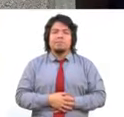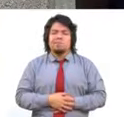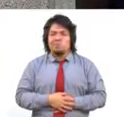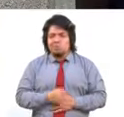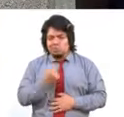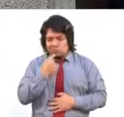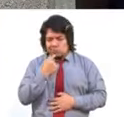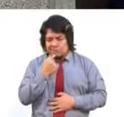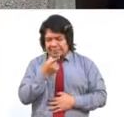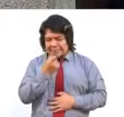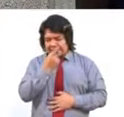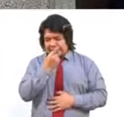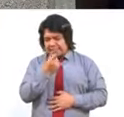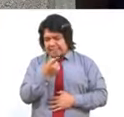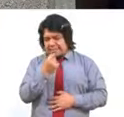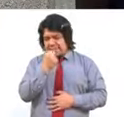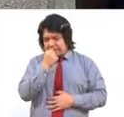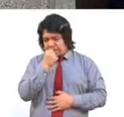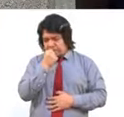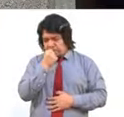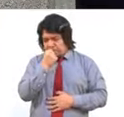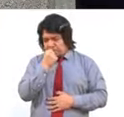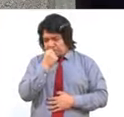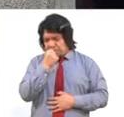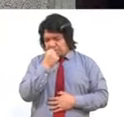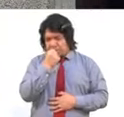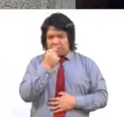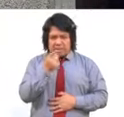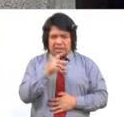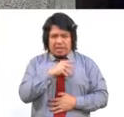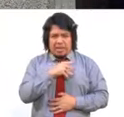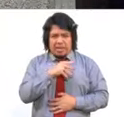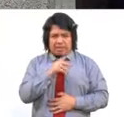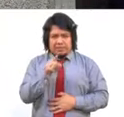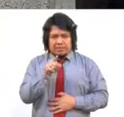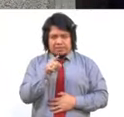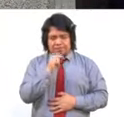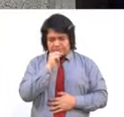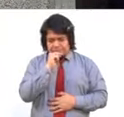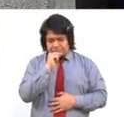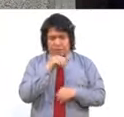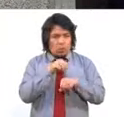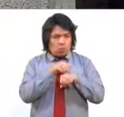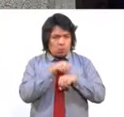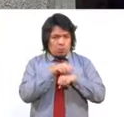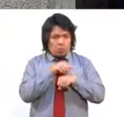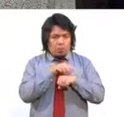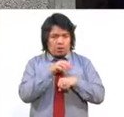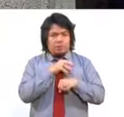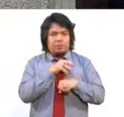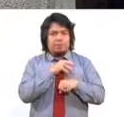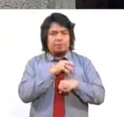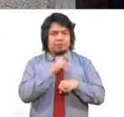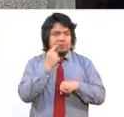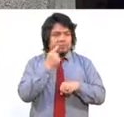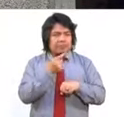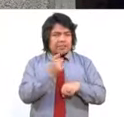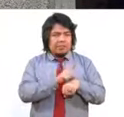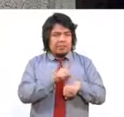Mencionaron que hay un número ya, que se está considerando al día,